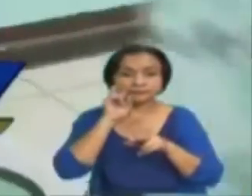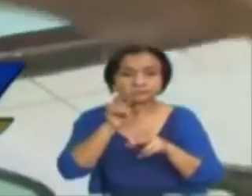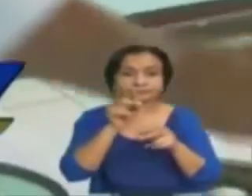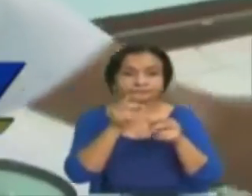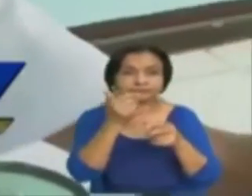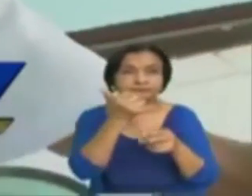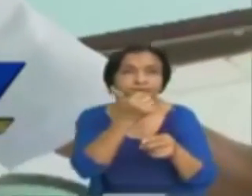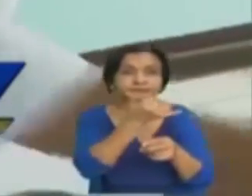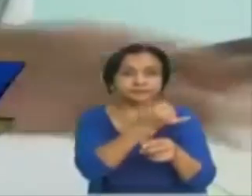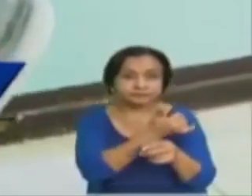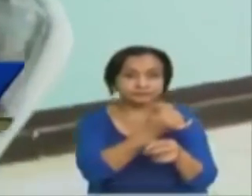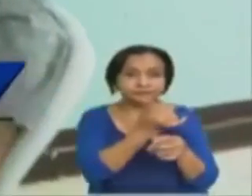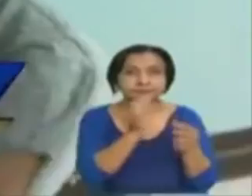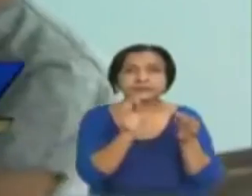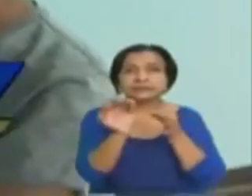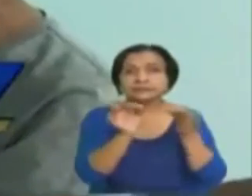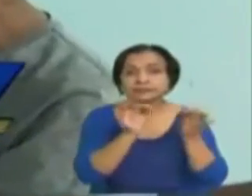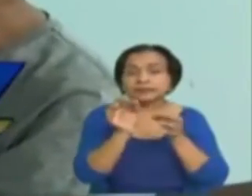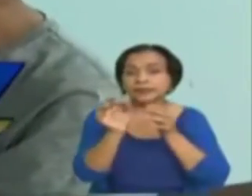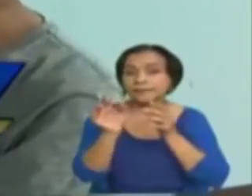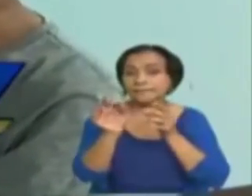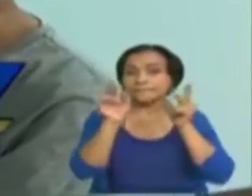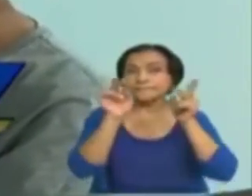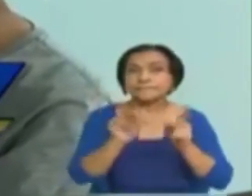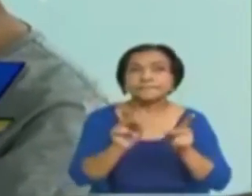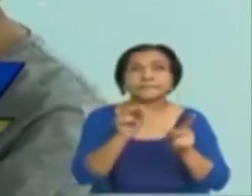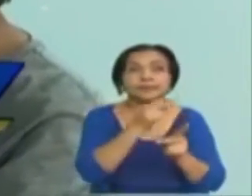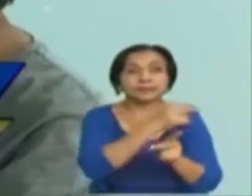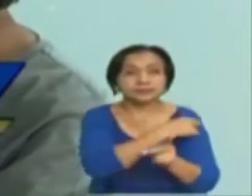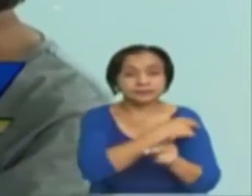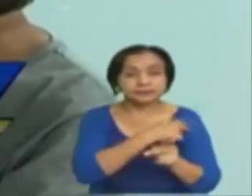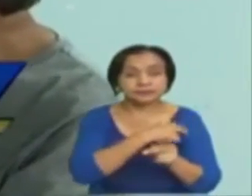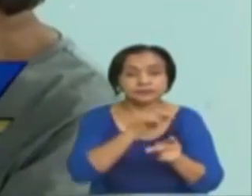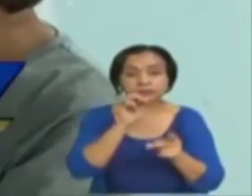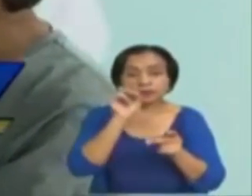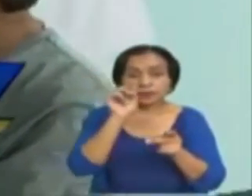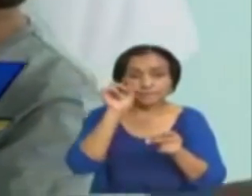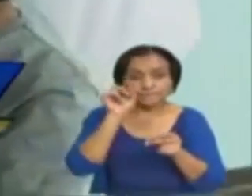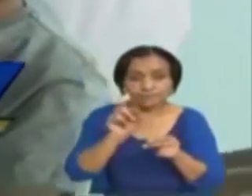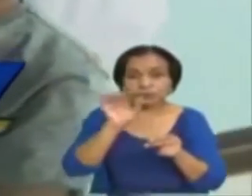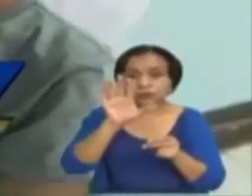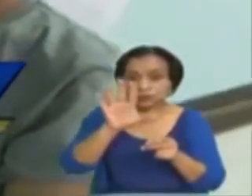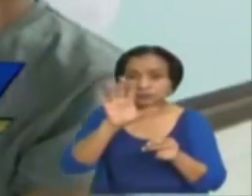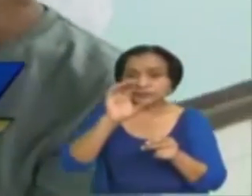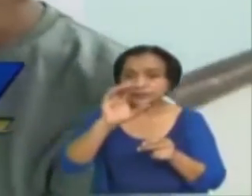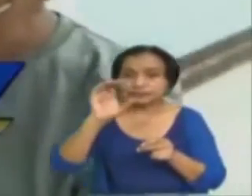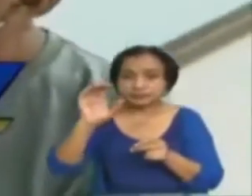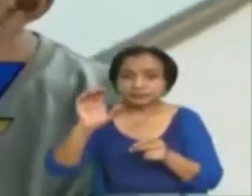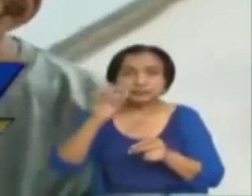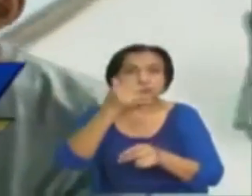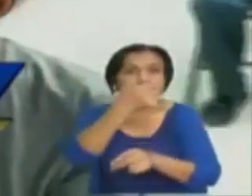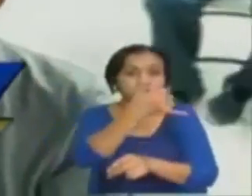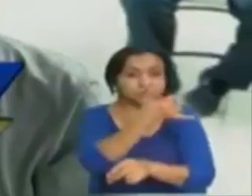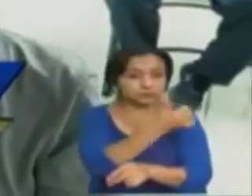en Santo Domingo Chontales, Centro de Salud. Entonces, hay unos que son a las 7 y 8